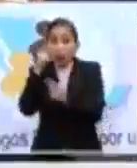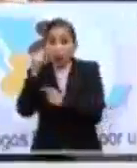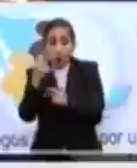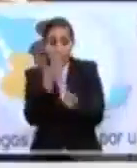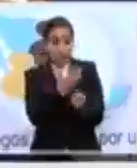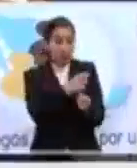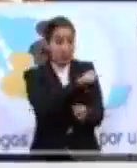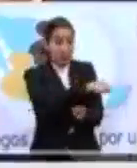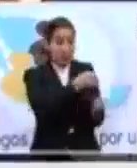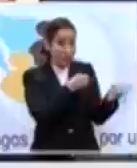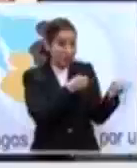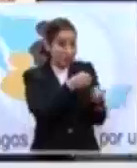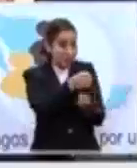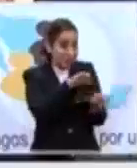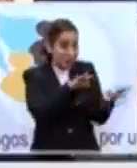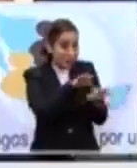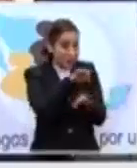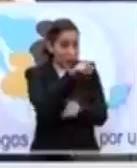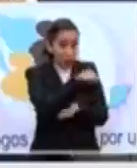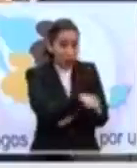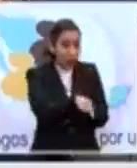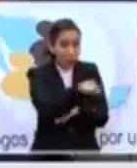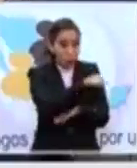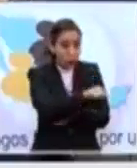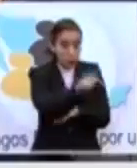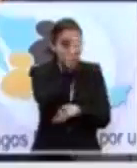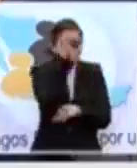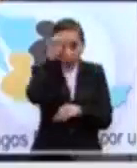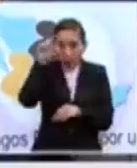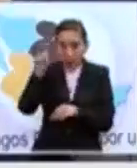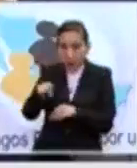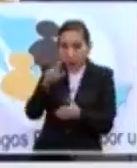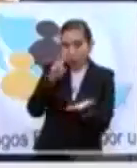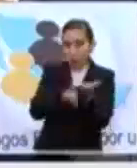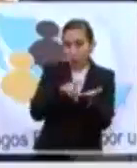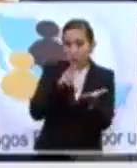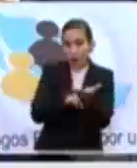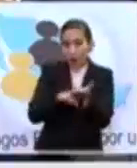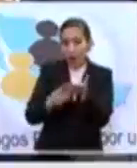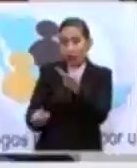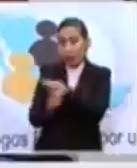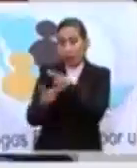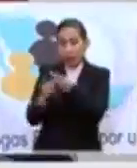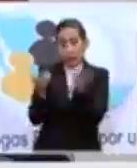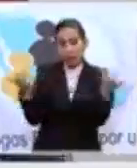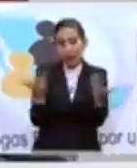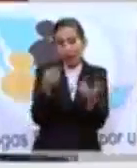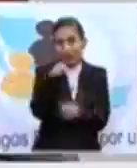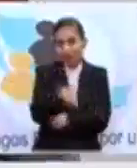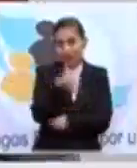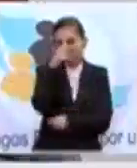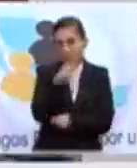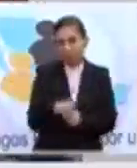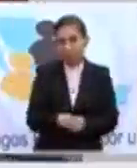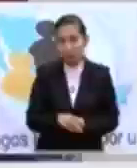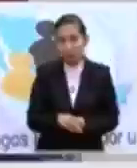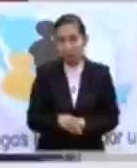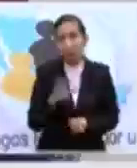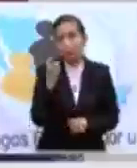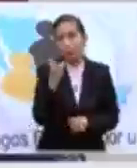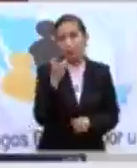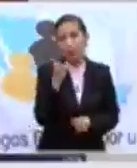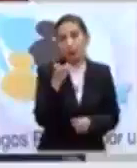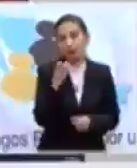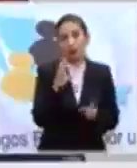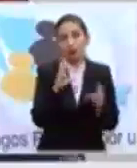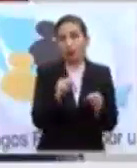mano de obra no está de acuerdo a lo que vale la producción que se elabora en este país. Por eso